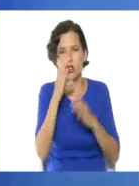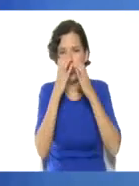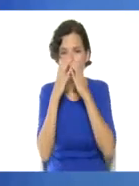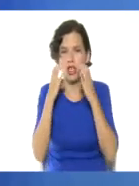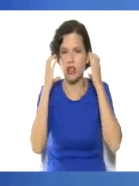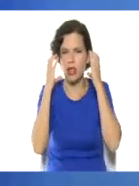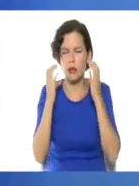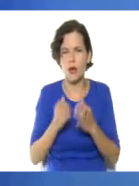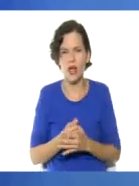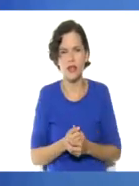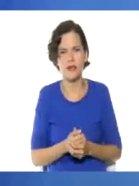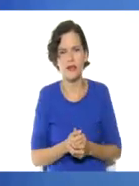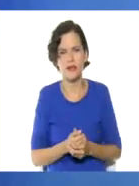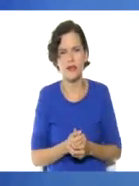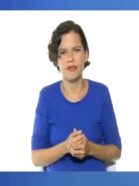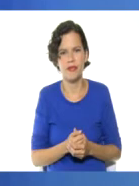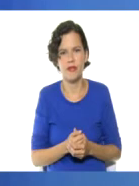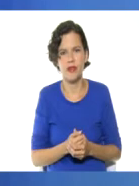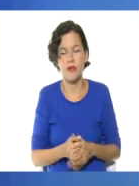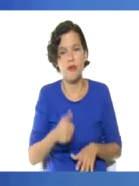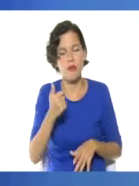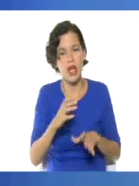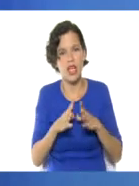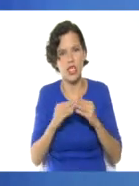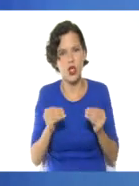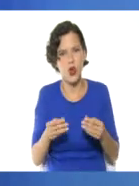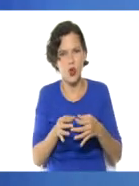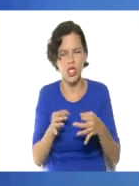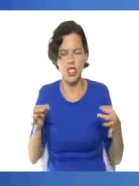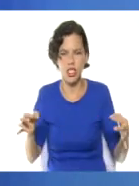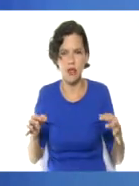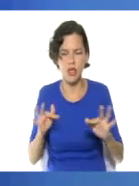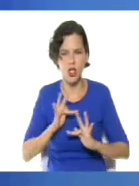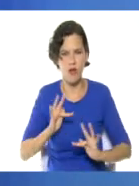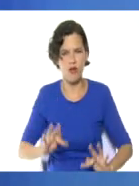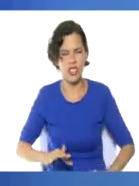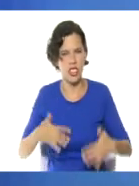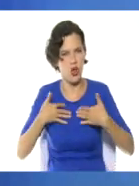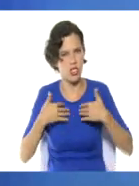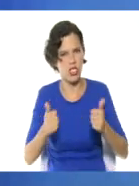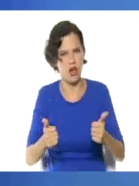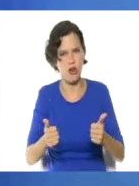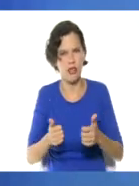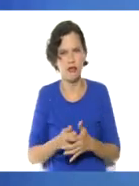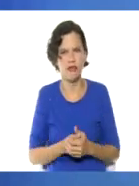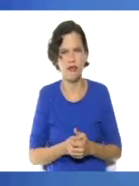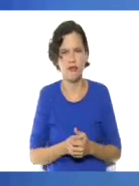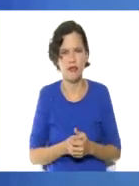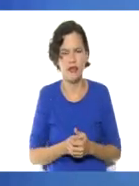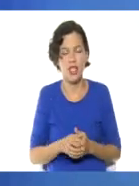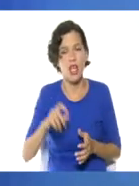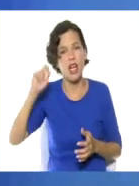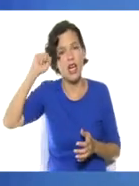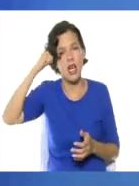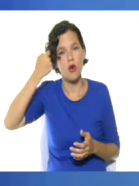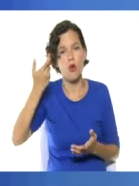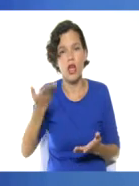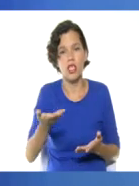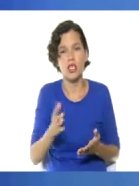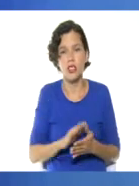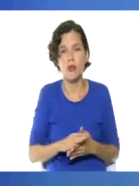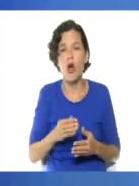uso correcto del tapabocas o mascarilla y, por supuesto, mantener un distanciamiento físico saludable. Recuerden que así